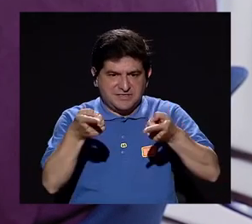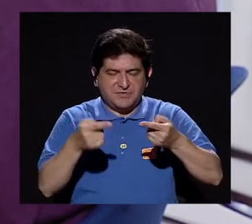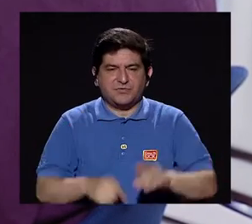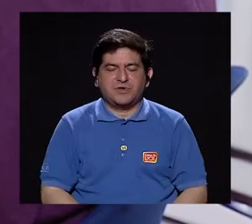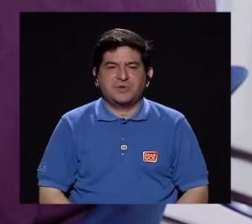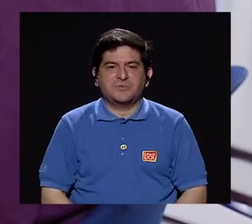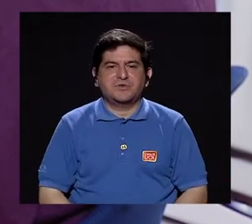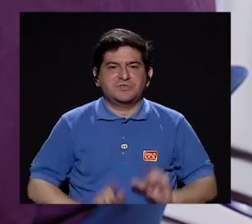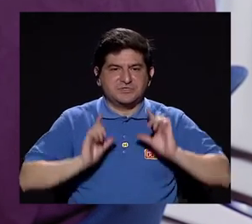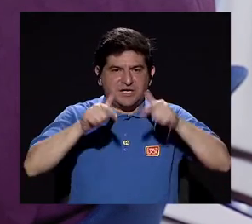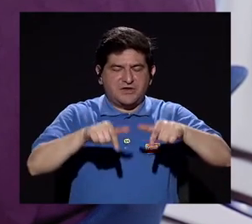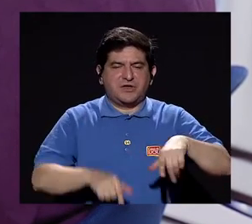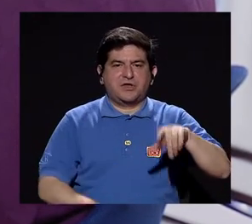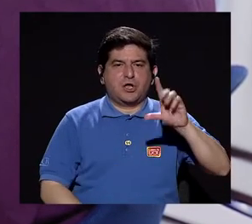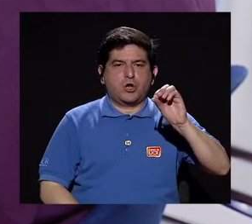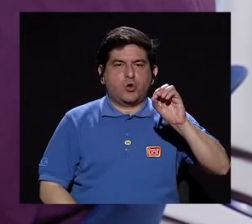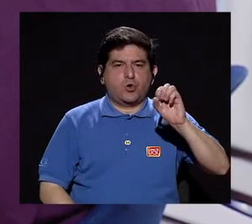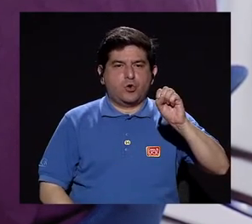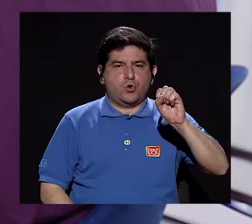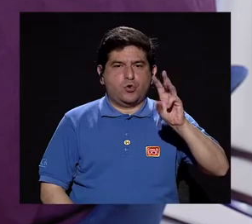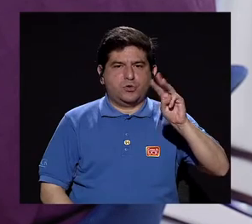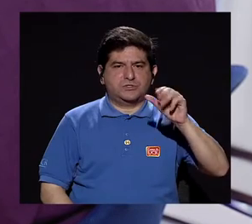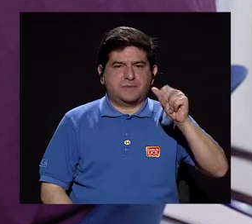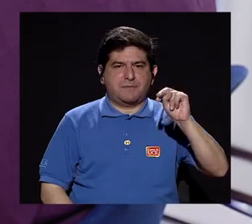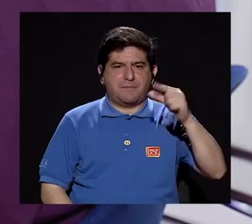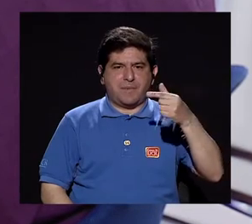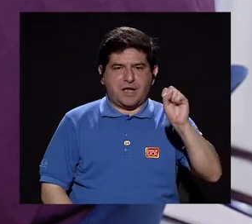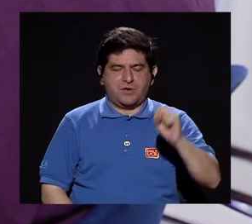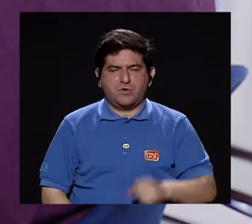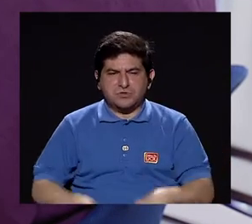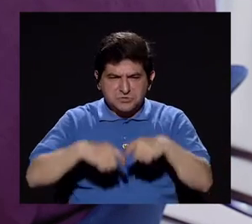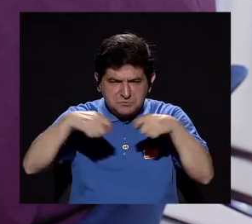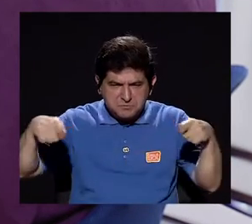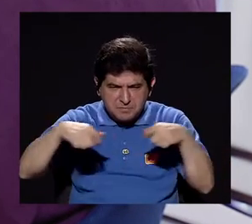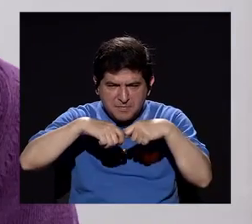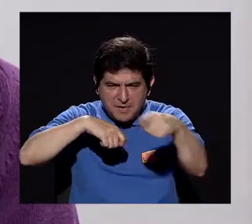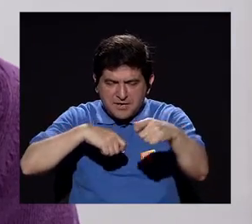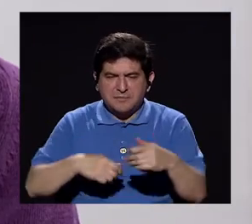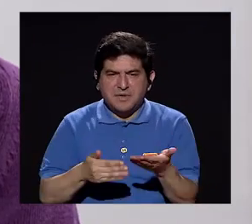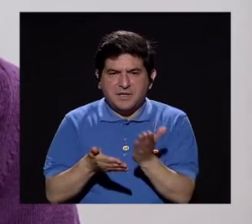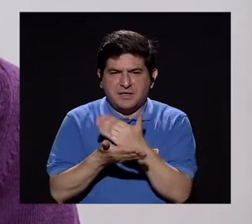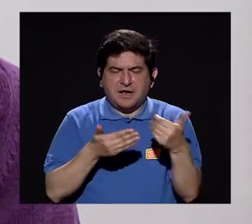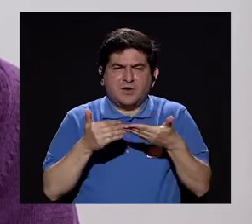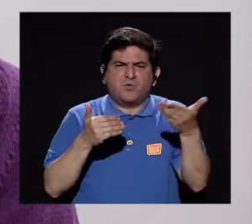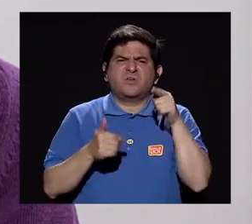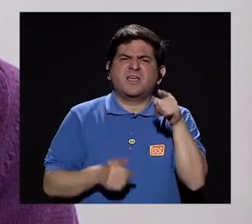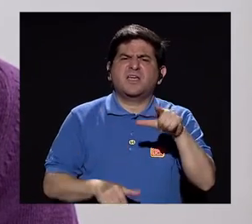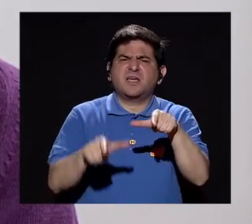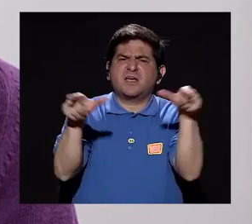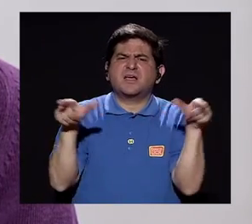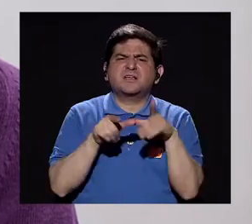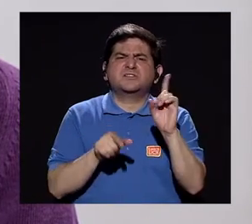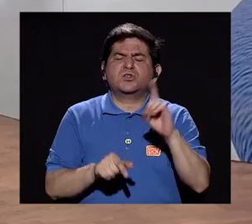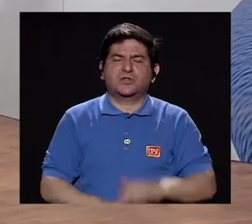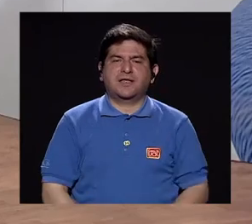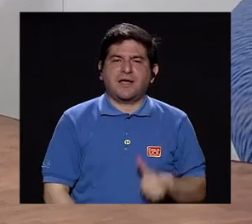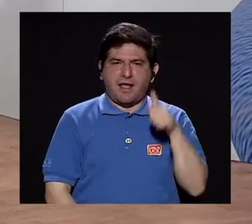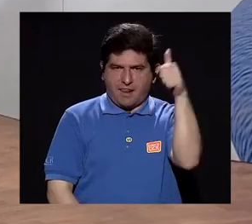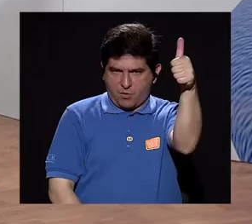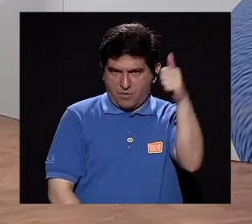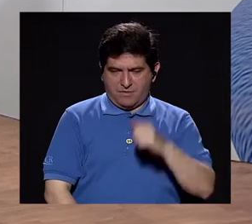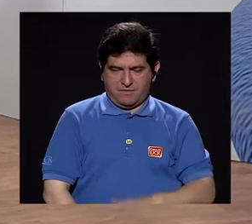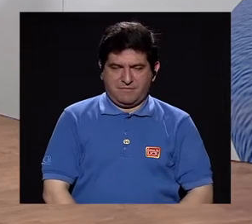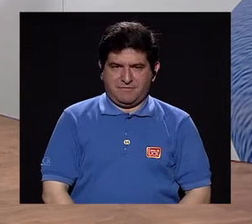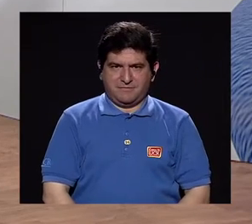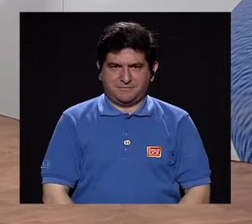relleno sanitario de los mangos que tenía un poco de información y medimos algunas cosas ahí pero dónde queda el en alajuela